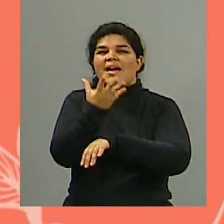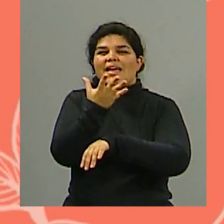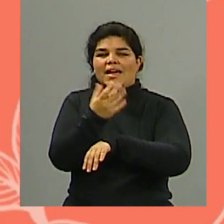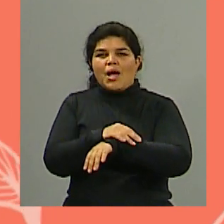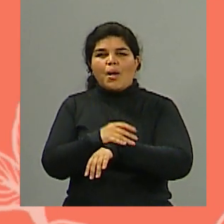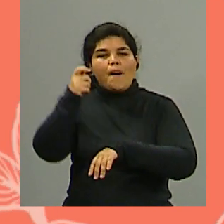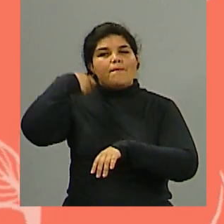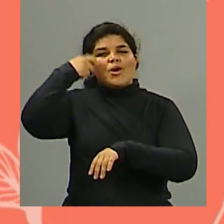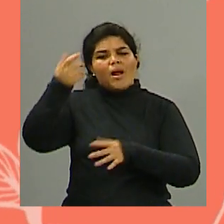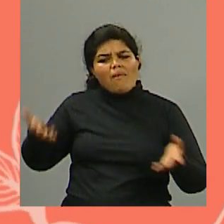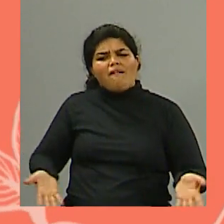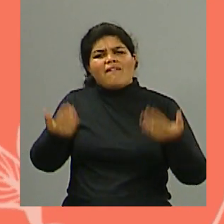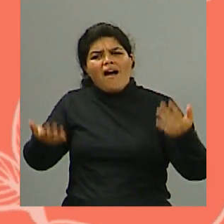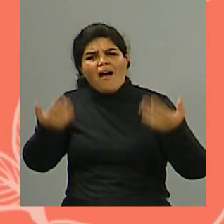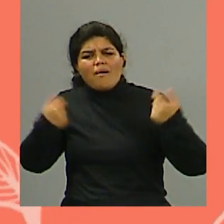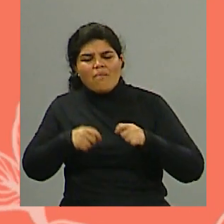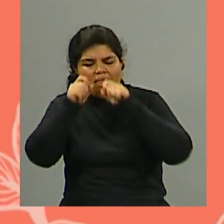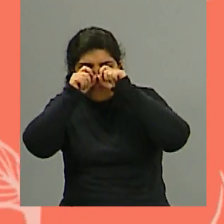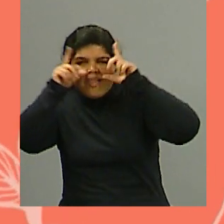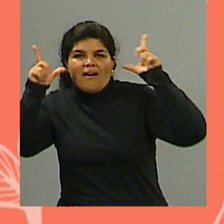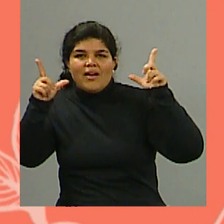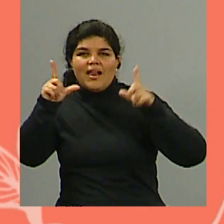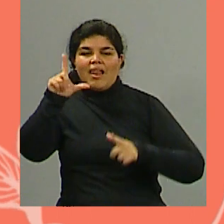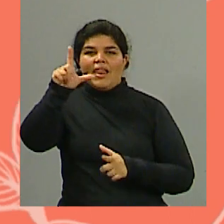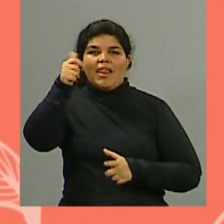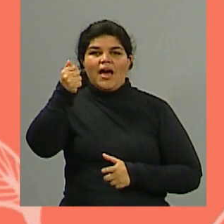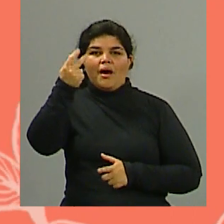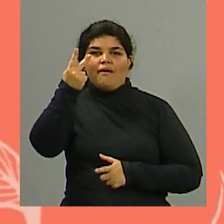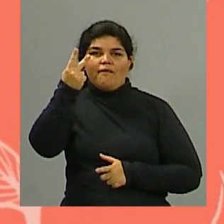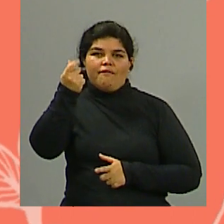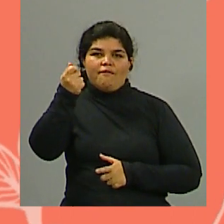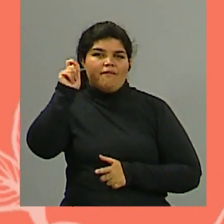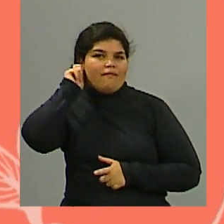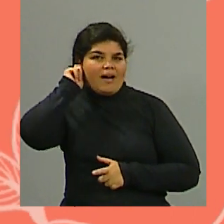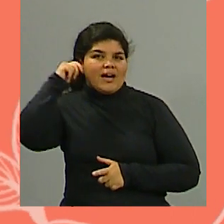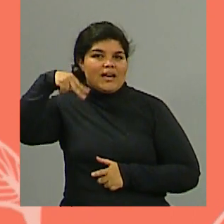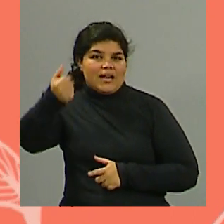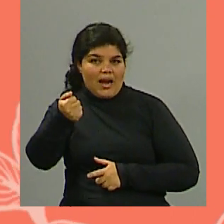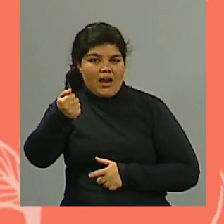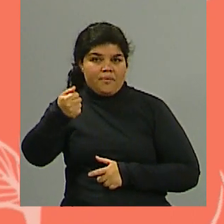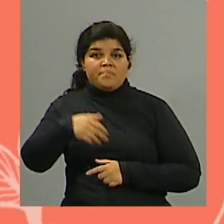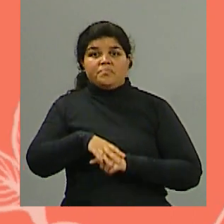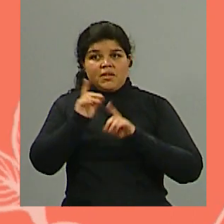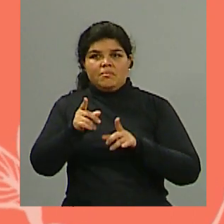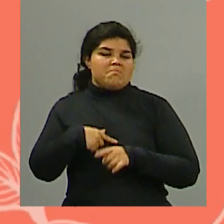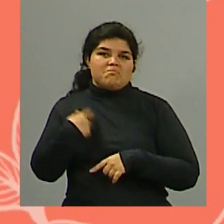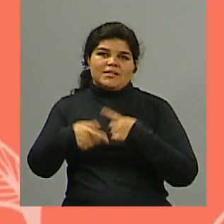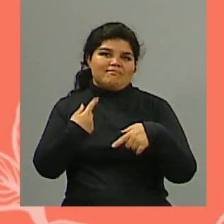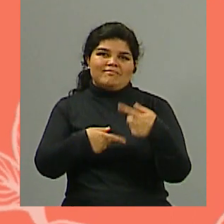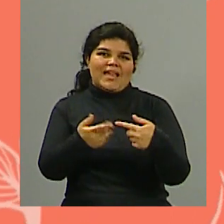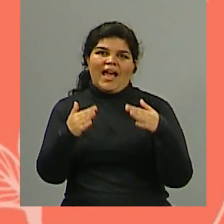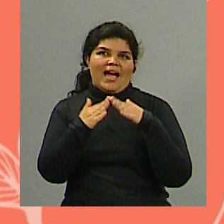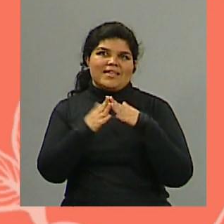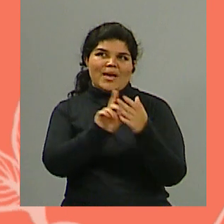incitaban a levantarse. Renato Labaña se llamaba, y lo escuchábamos siempre en mi casa. Era